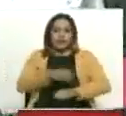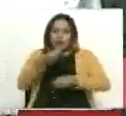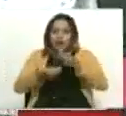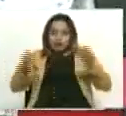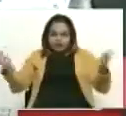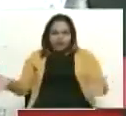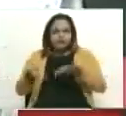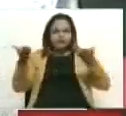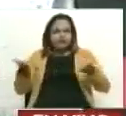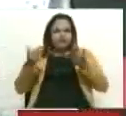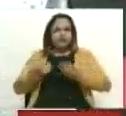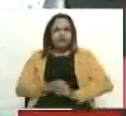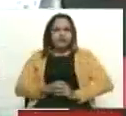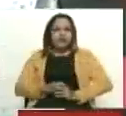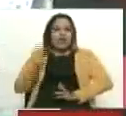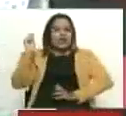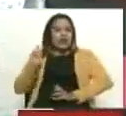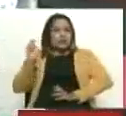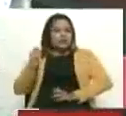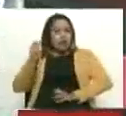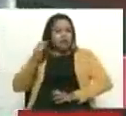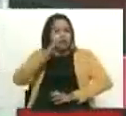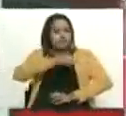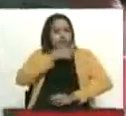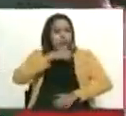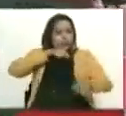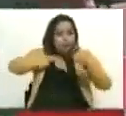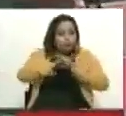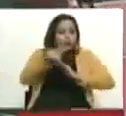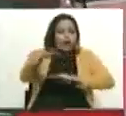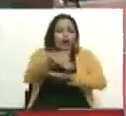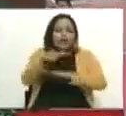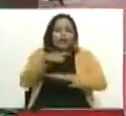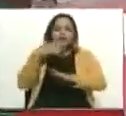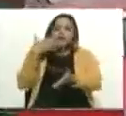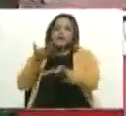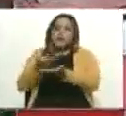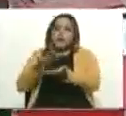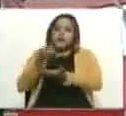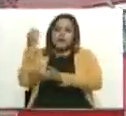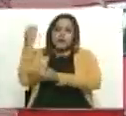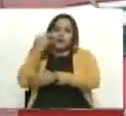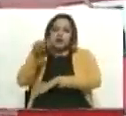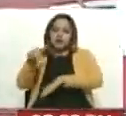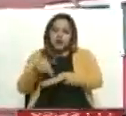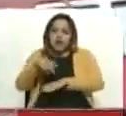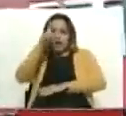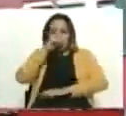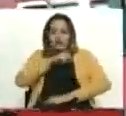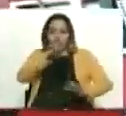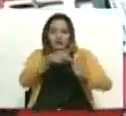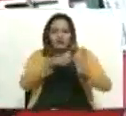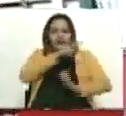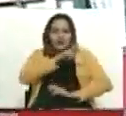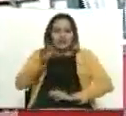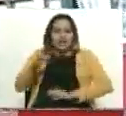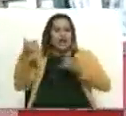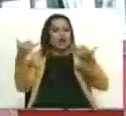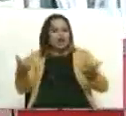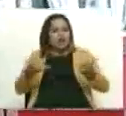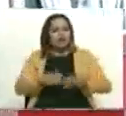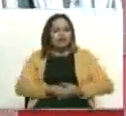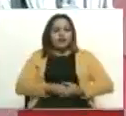lanzamiento del parlamentarismo social de calle, uno de los desafíos que se ha planteado el Parlamento venezolano para este año 2023. Escuchemos